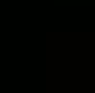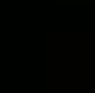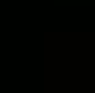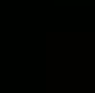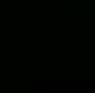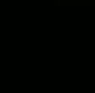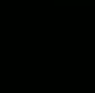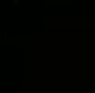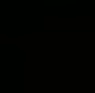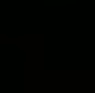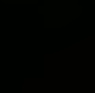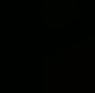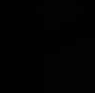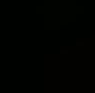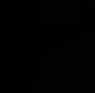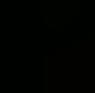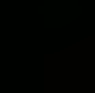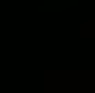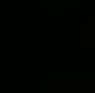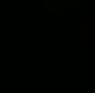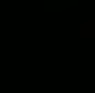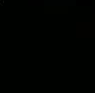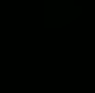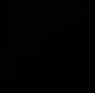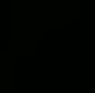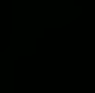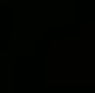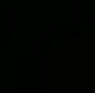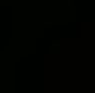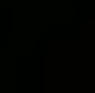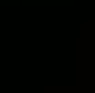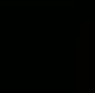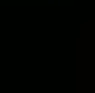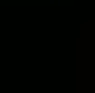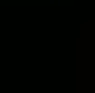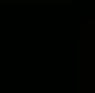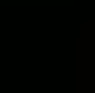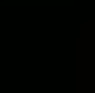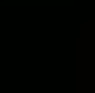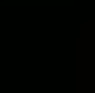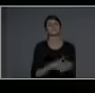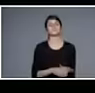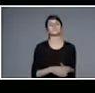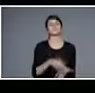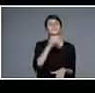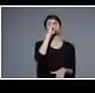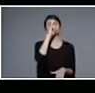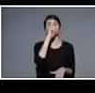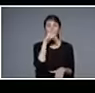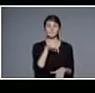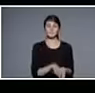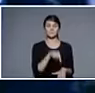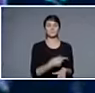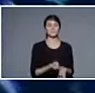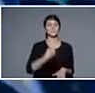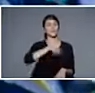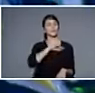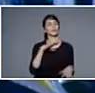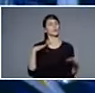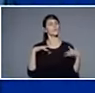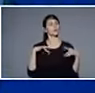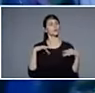no existen. En ese orden, precisamente, es la murga Las Triquiconas. Este año nos hemos ido de